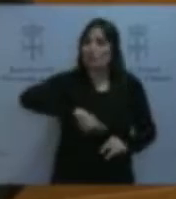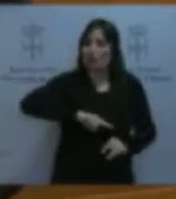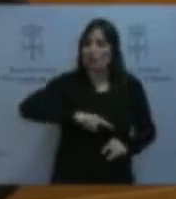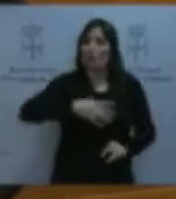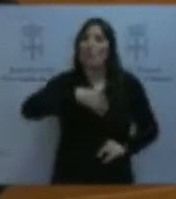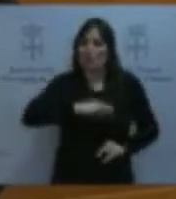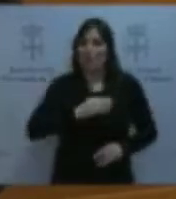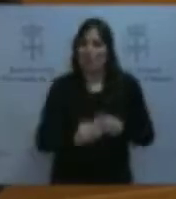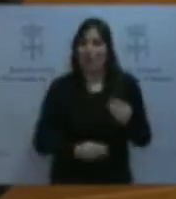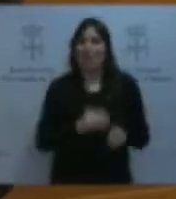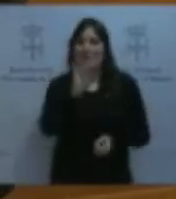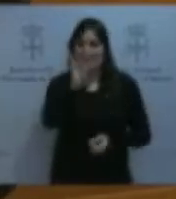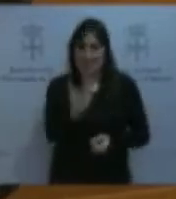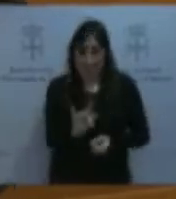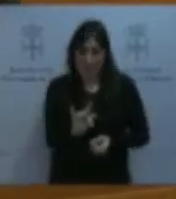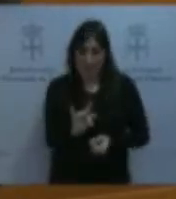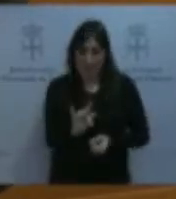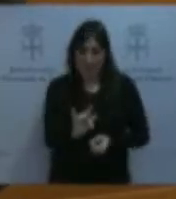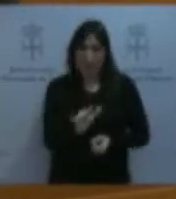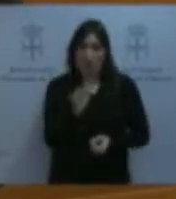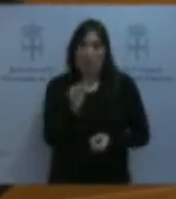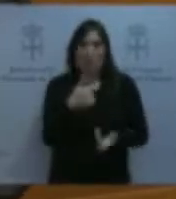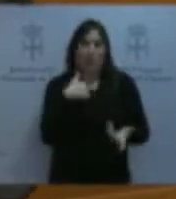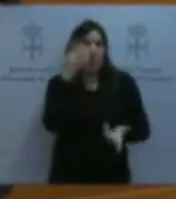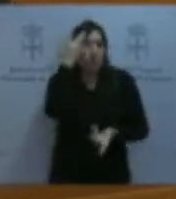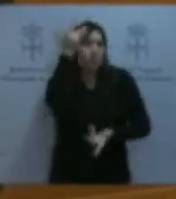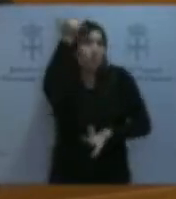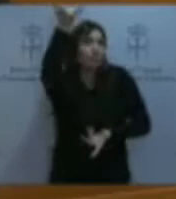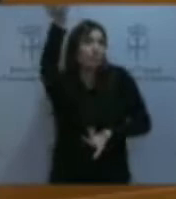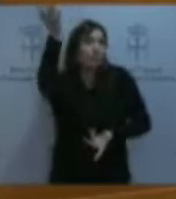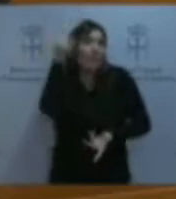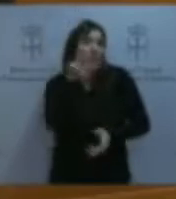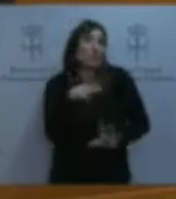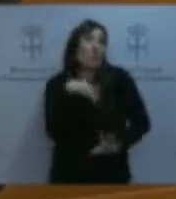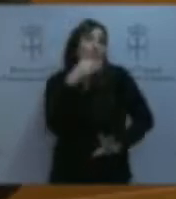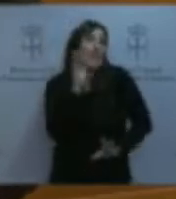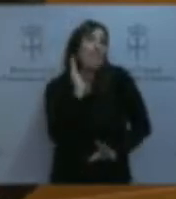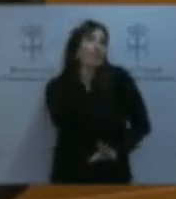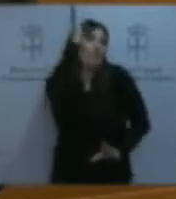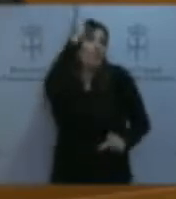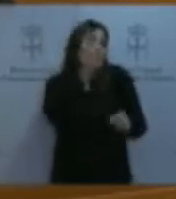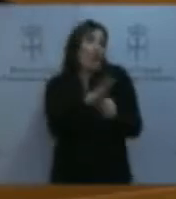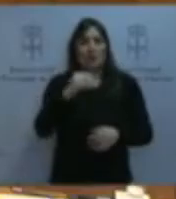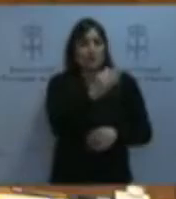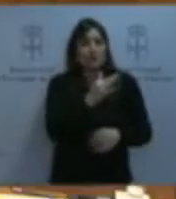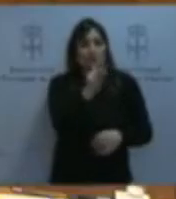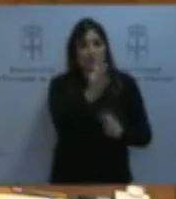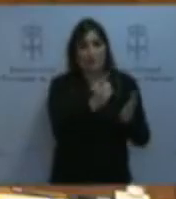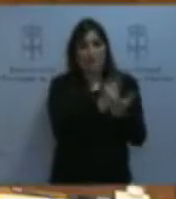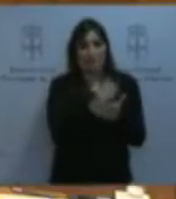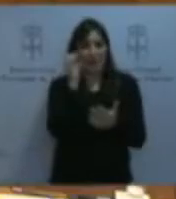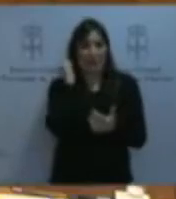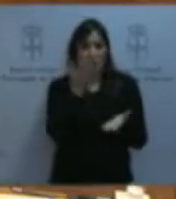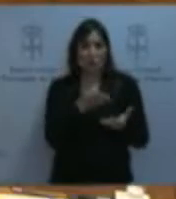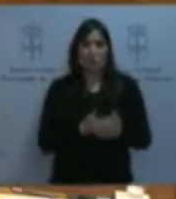una conjetura como la que usted hace de que eso puede suponer un deterioro para el mundo rural a categoría política. Bueno, en